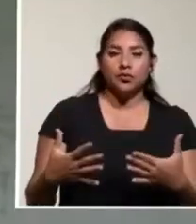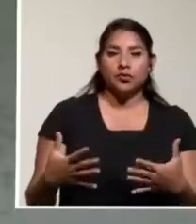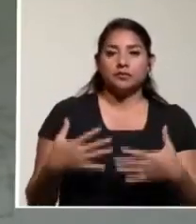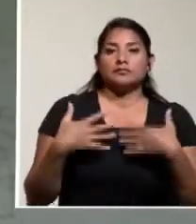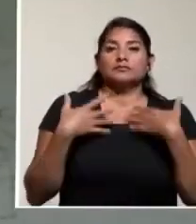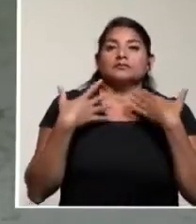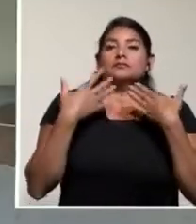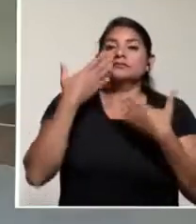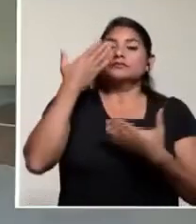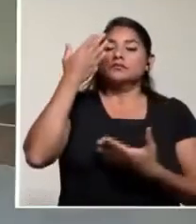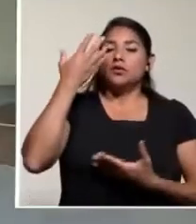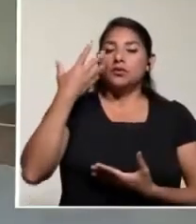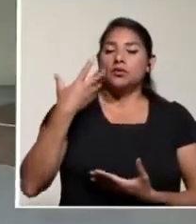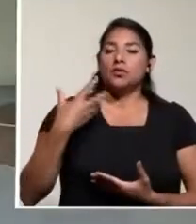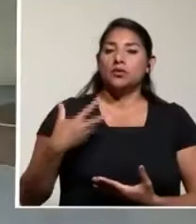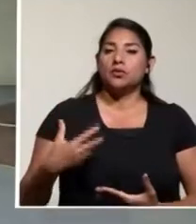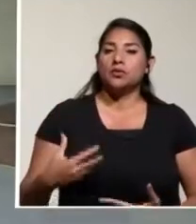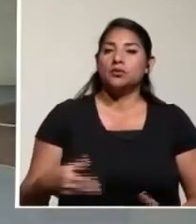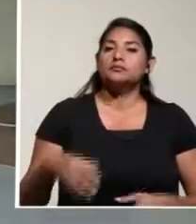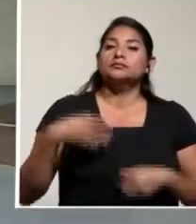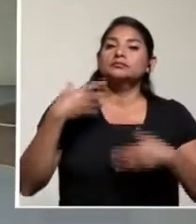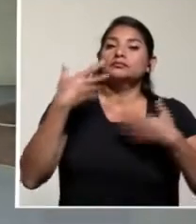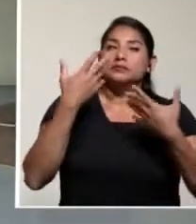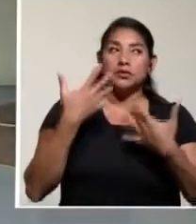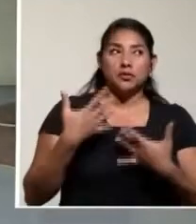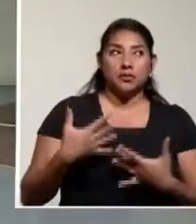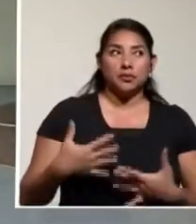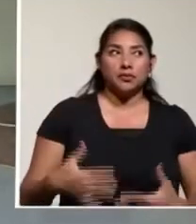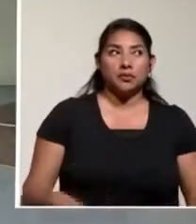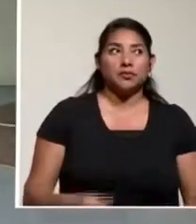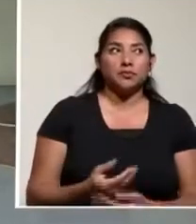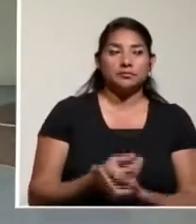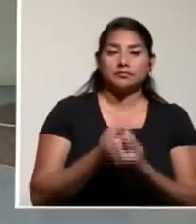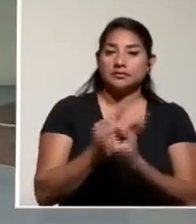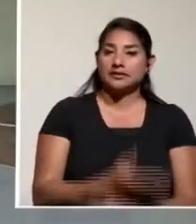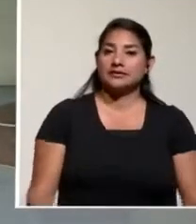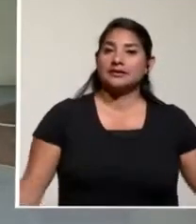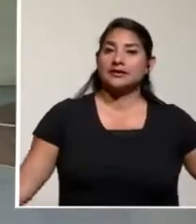la nariz. Abajo. Arriba.